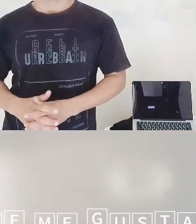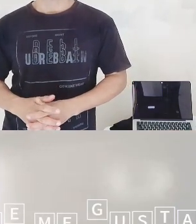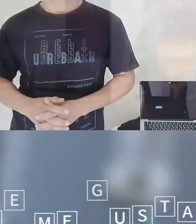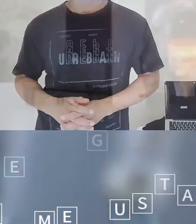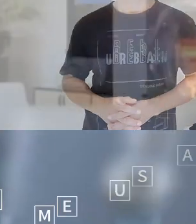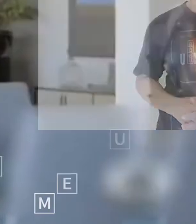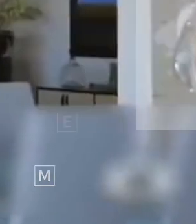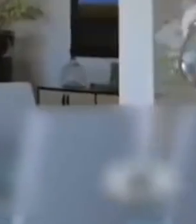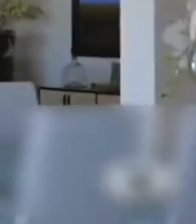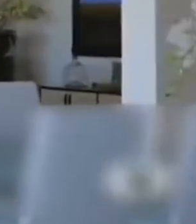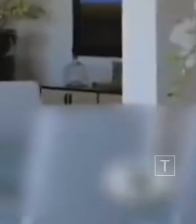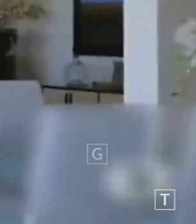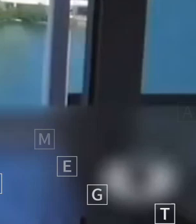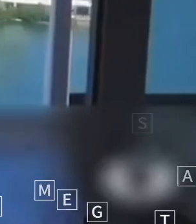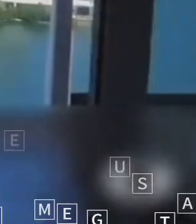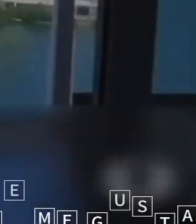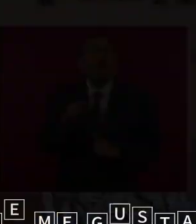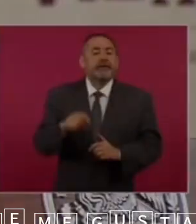conferencia